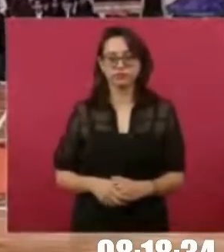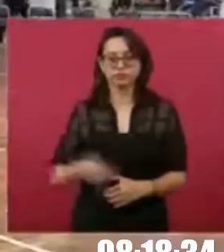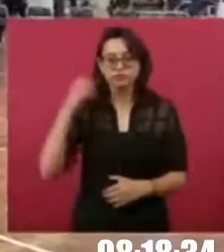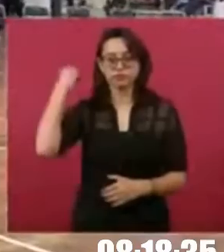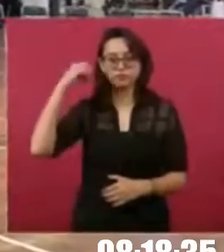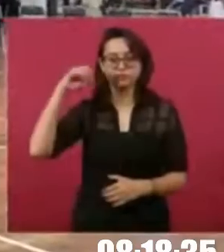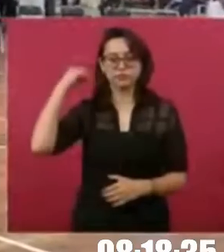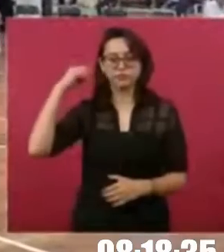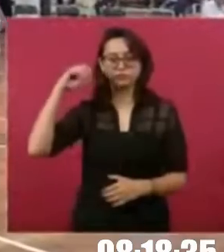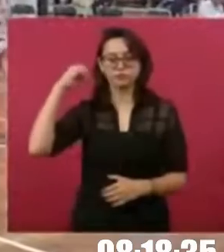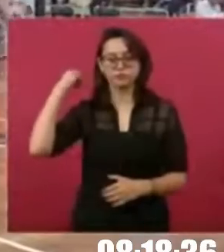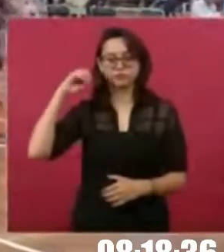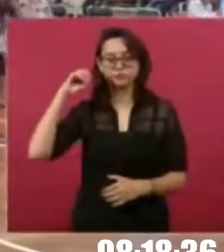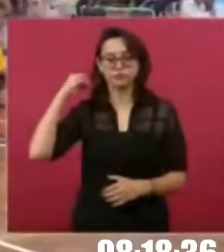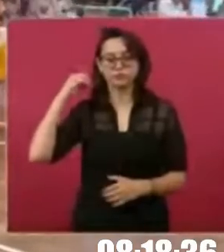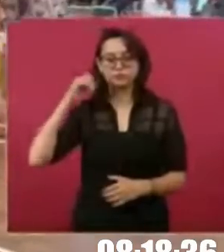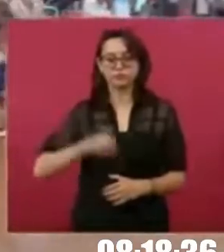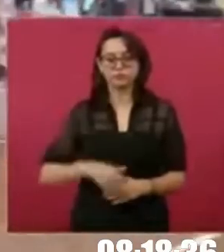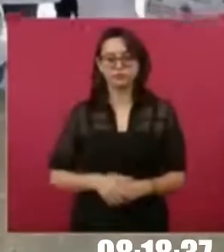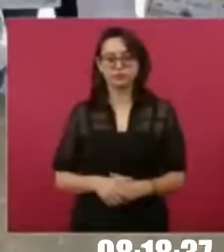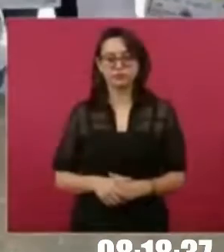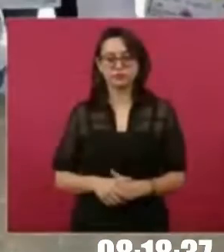Oaxaca Puebla